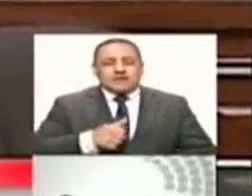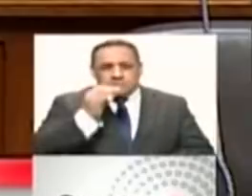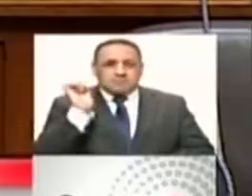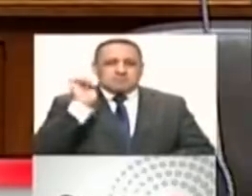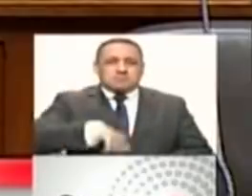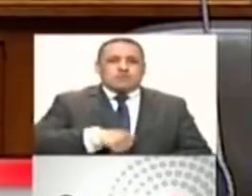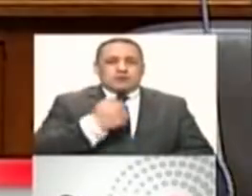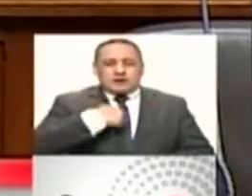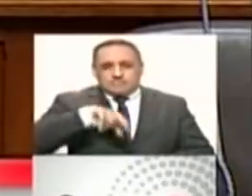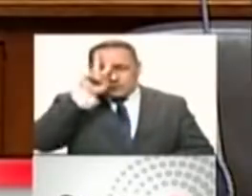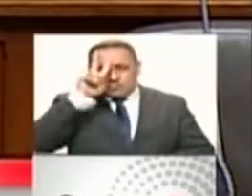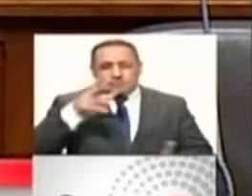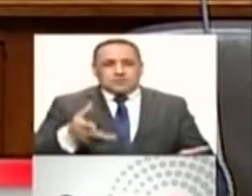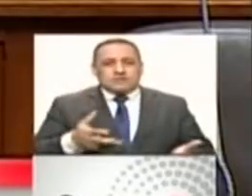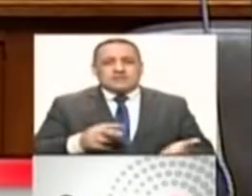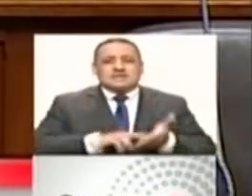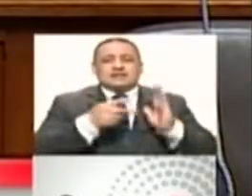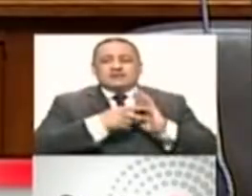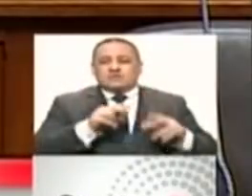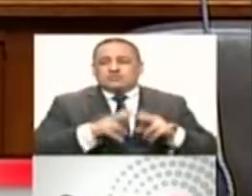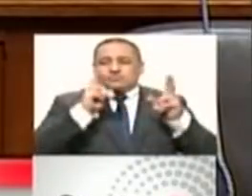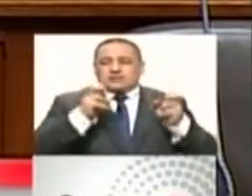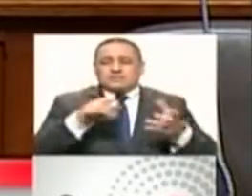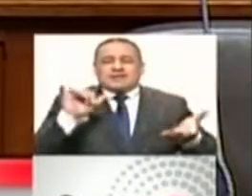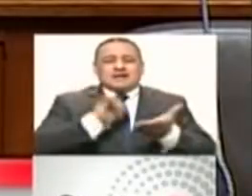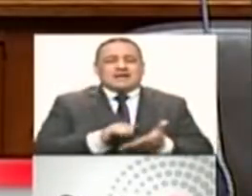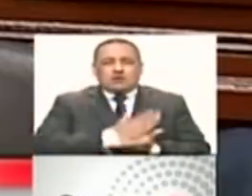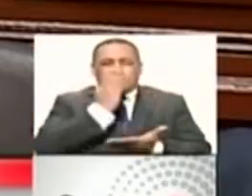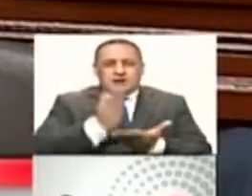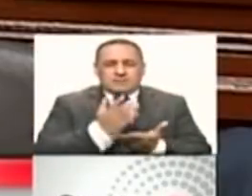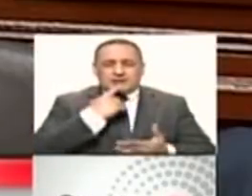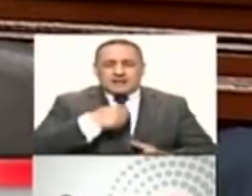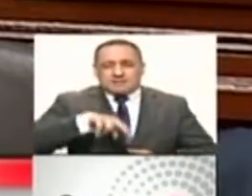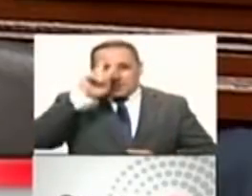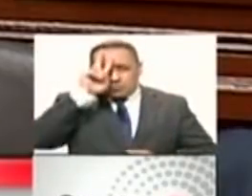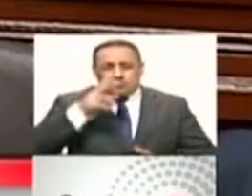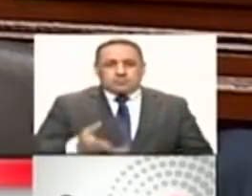parlamentarios también, digamos, de que usan